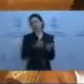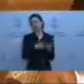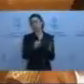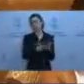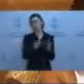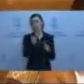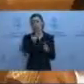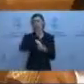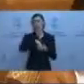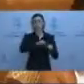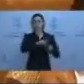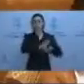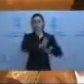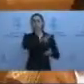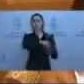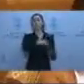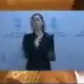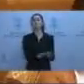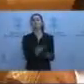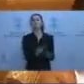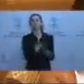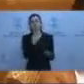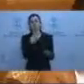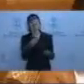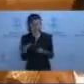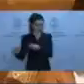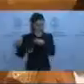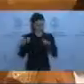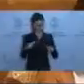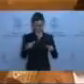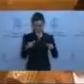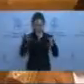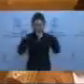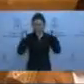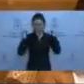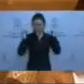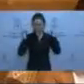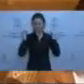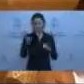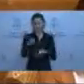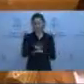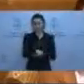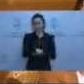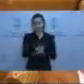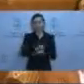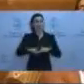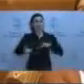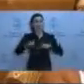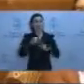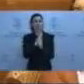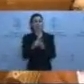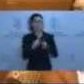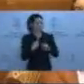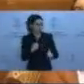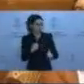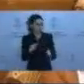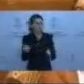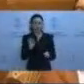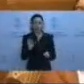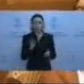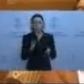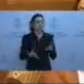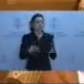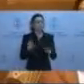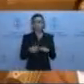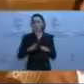consejería certifica que no consta asiento alguno ni en el registro de actividades ni en el